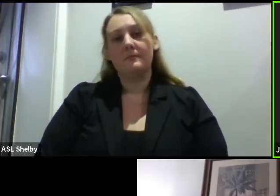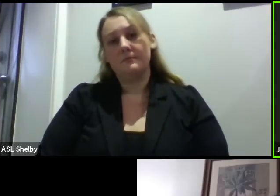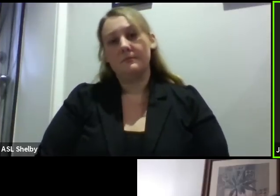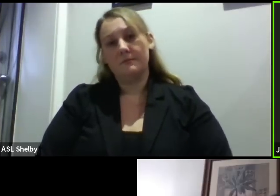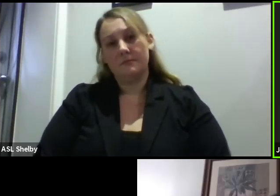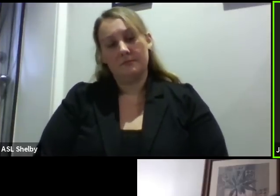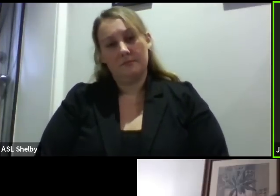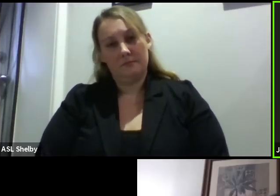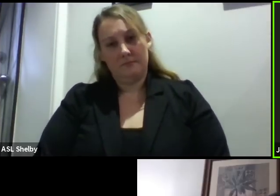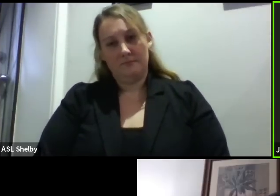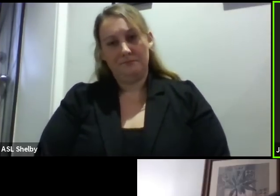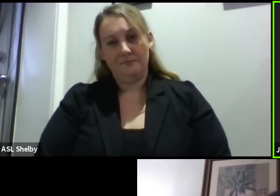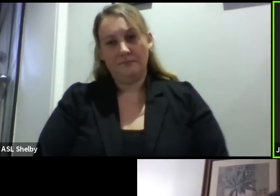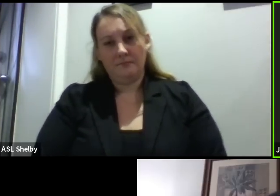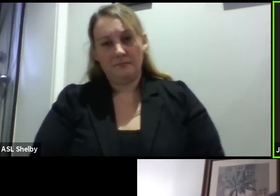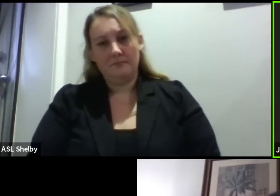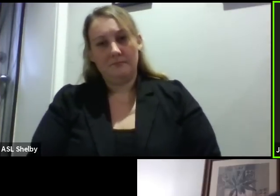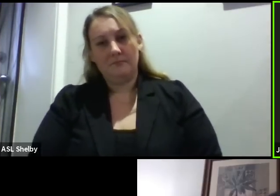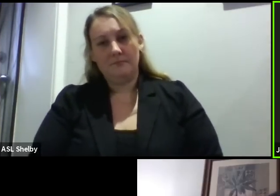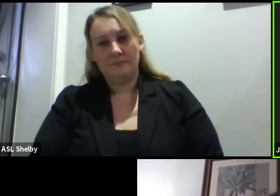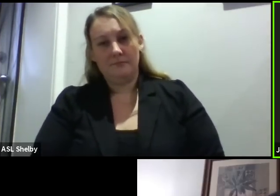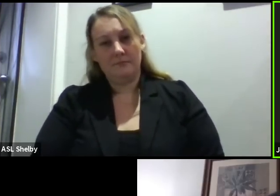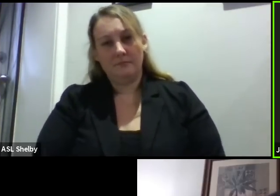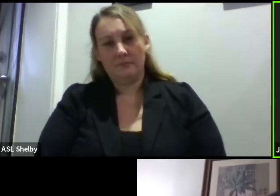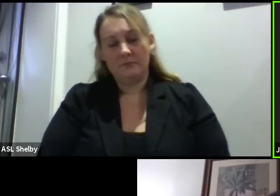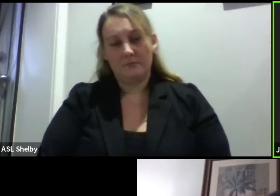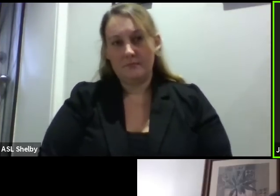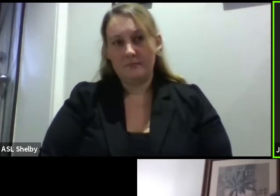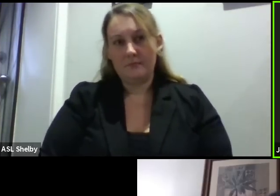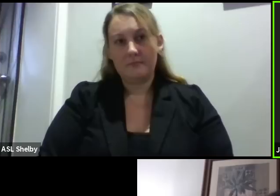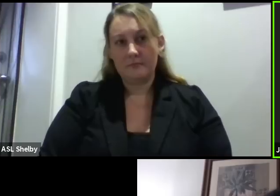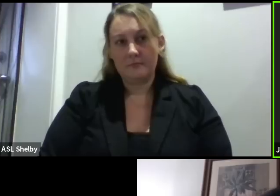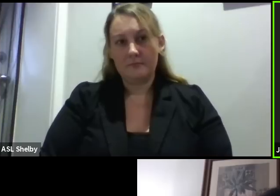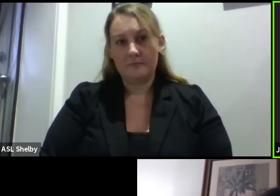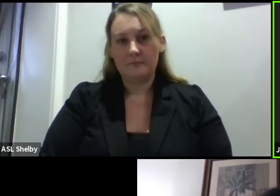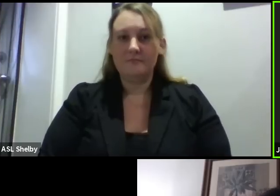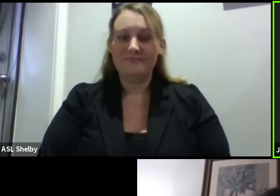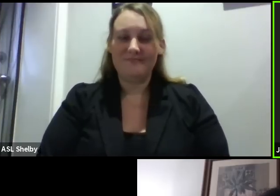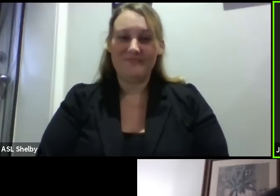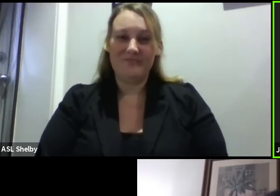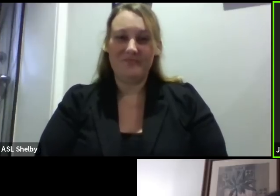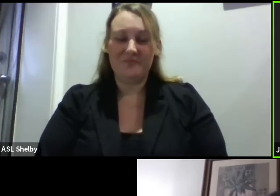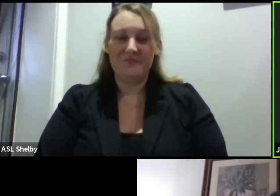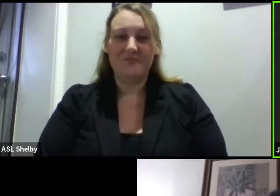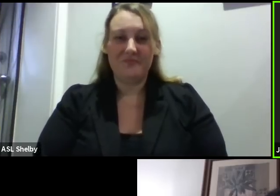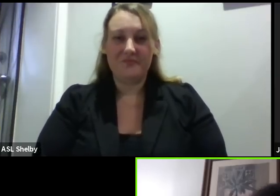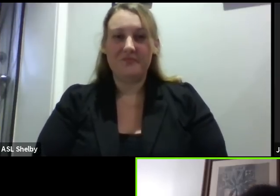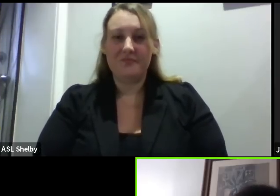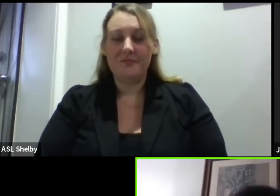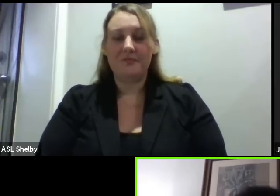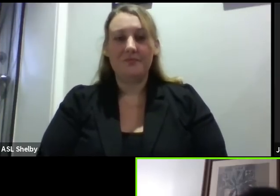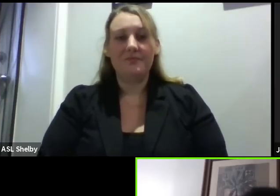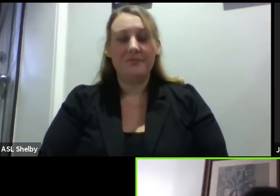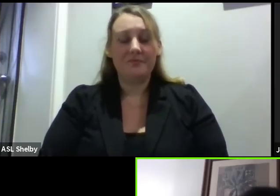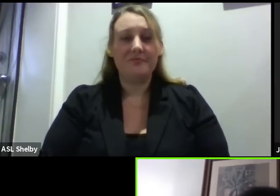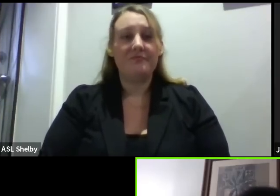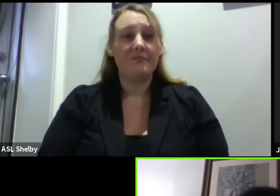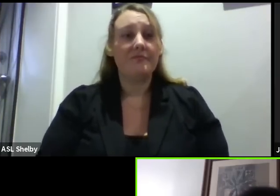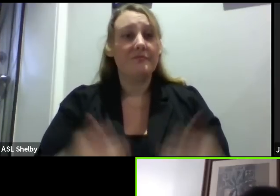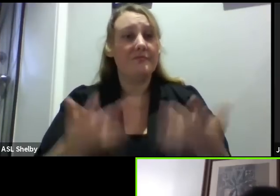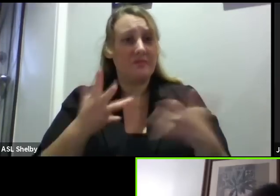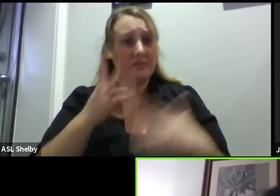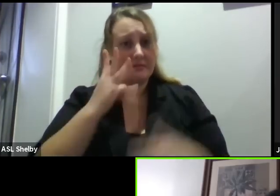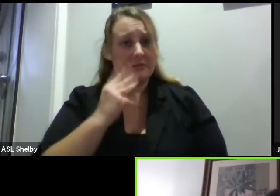exista el consentimiento de dos personas adultas, no puede existir delito. I have worked as a sexual worker